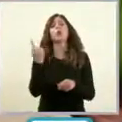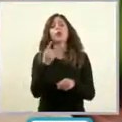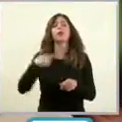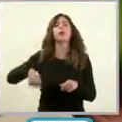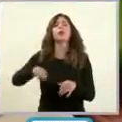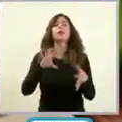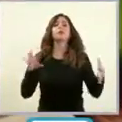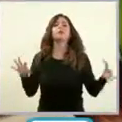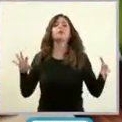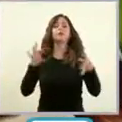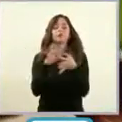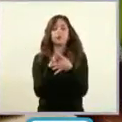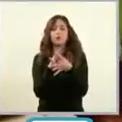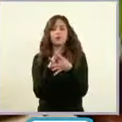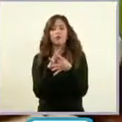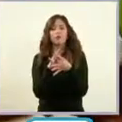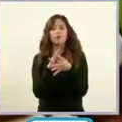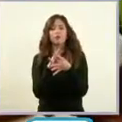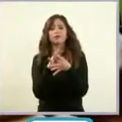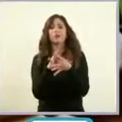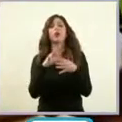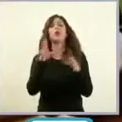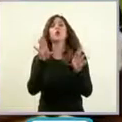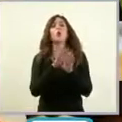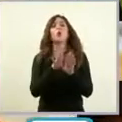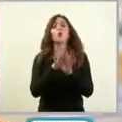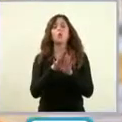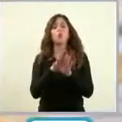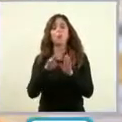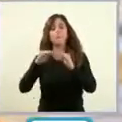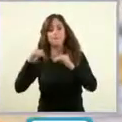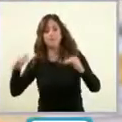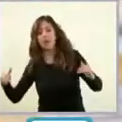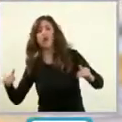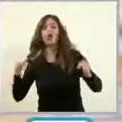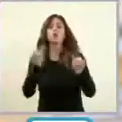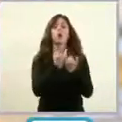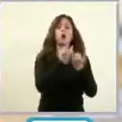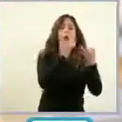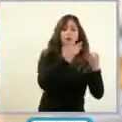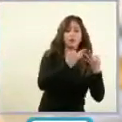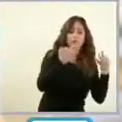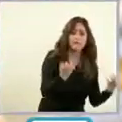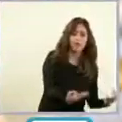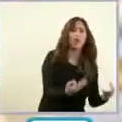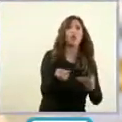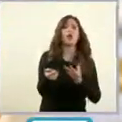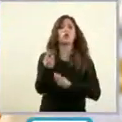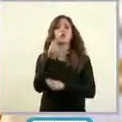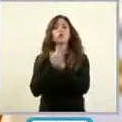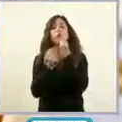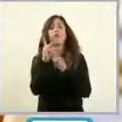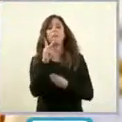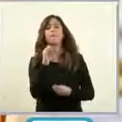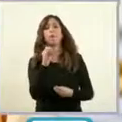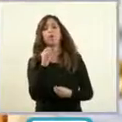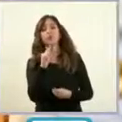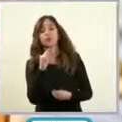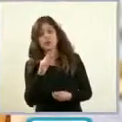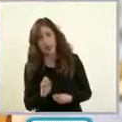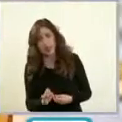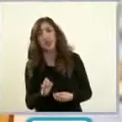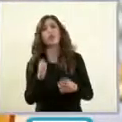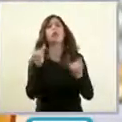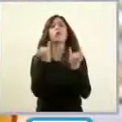la parte de mar y tierra y además los postres y además las